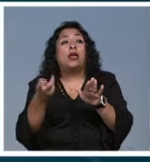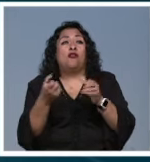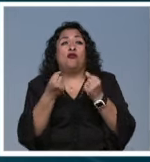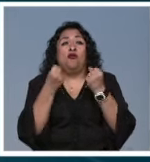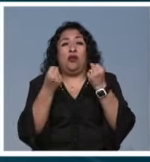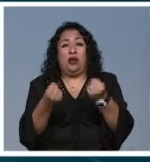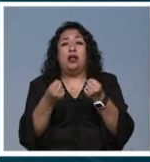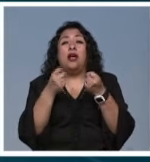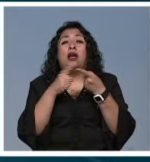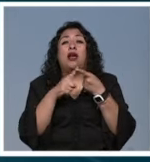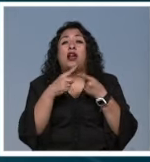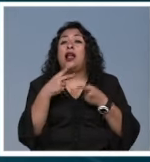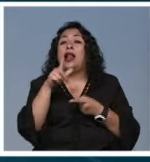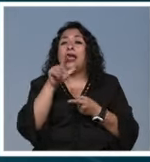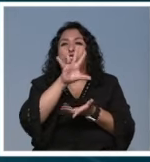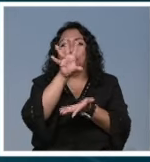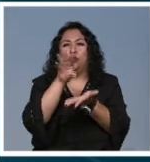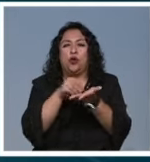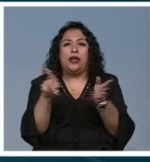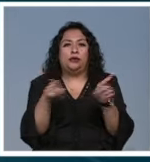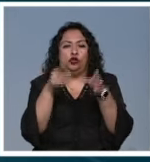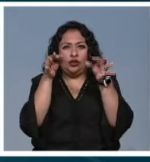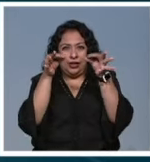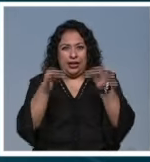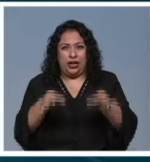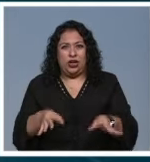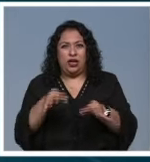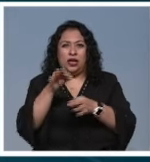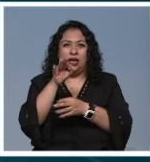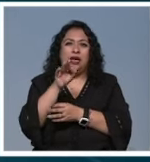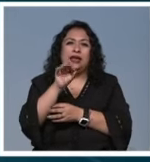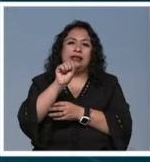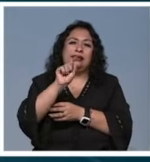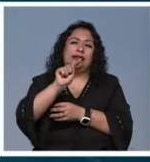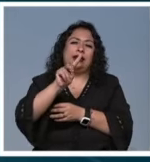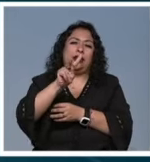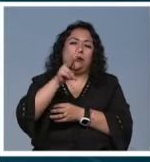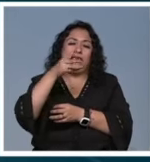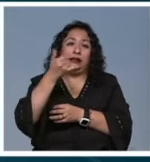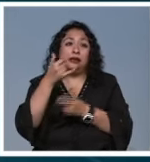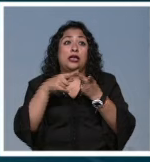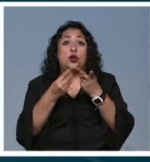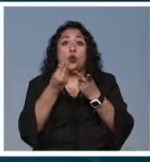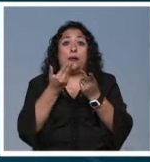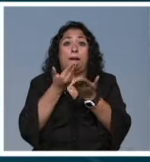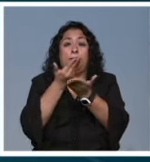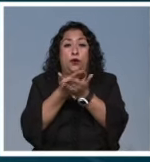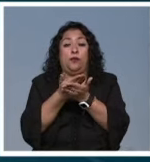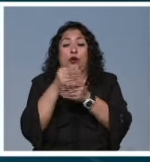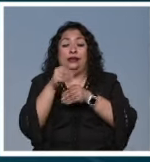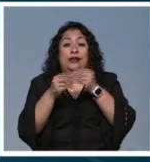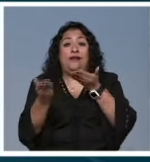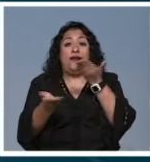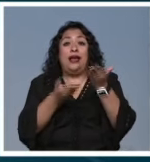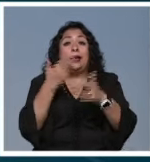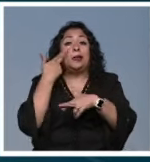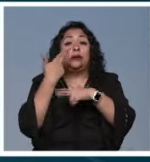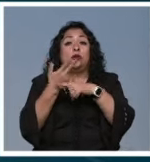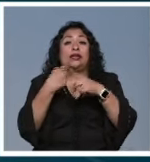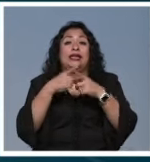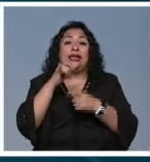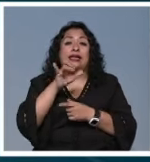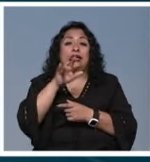portentosa obra Las Bodas, con música original de Igor Stravinsky y una nueva propuesta coreográfica a cargo de